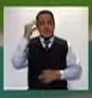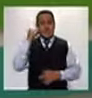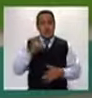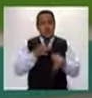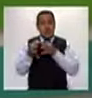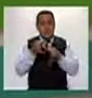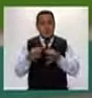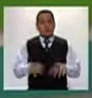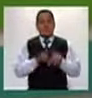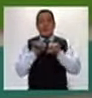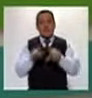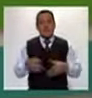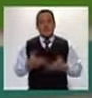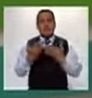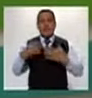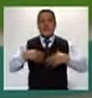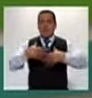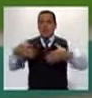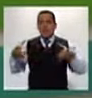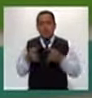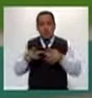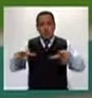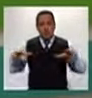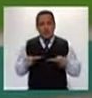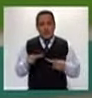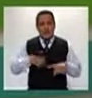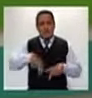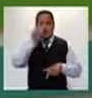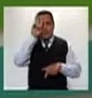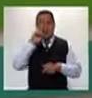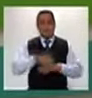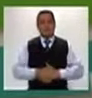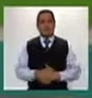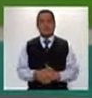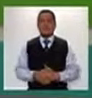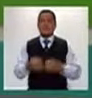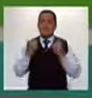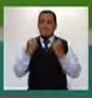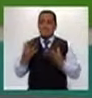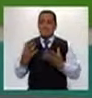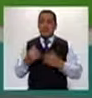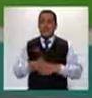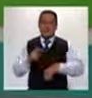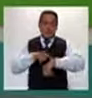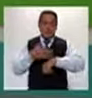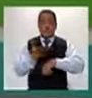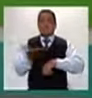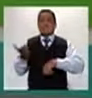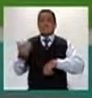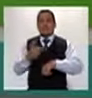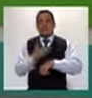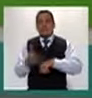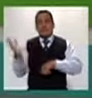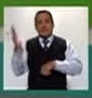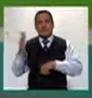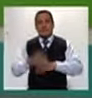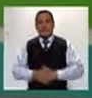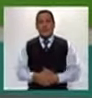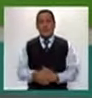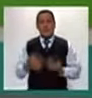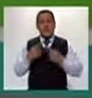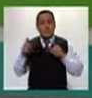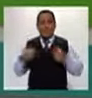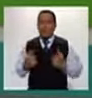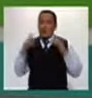comete será llevada a todas las regiones de nuestro país qué bueno jaime bueno estuvo también se me fue pero